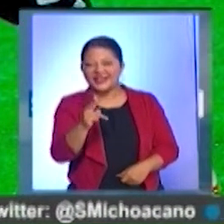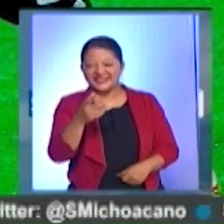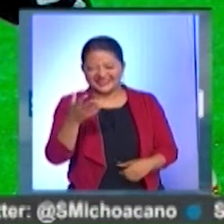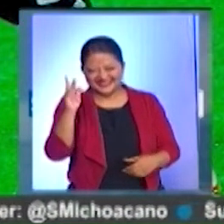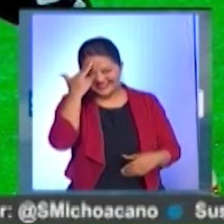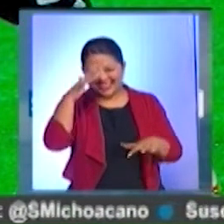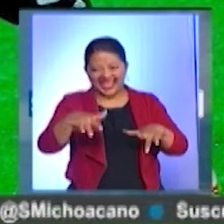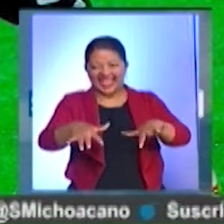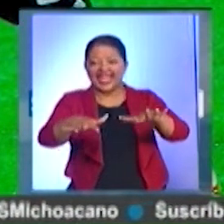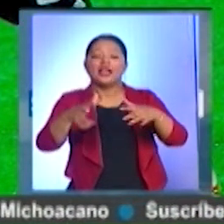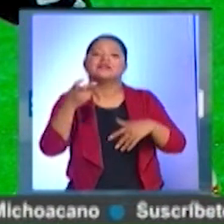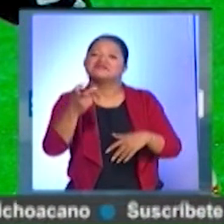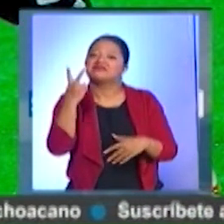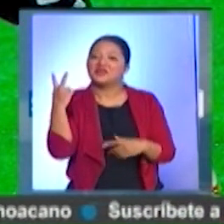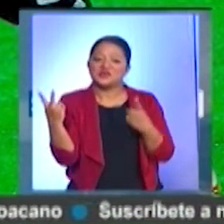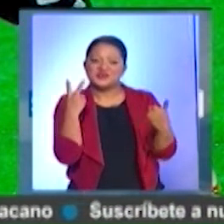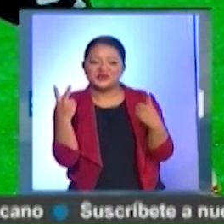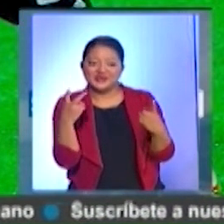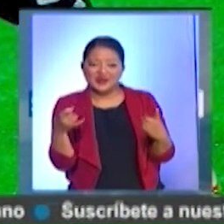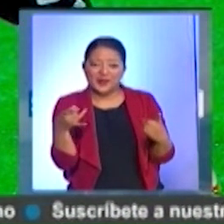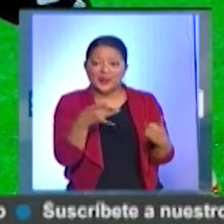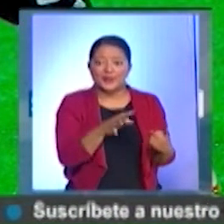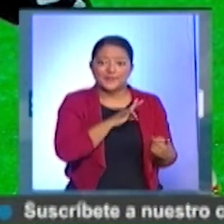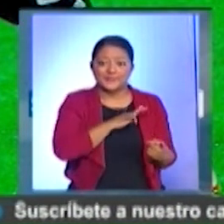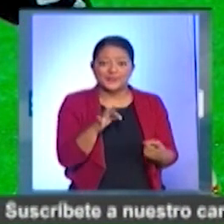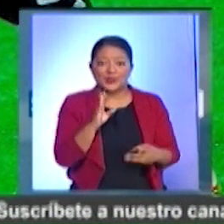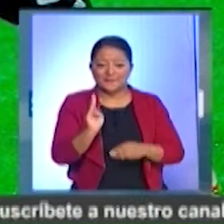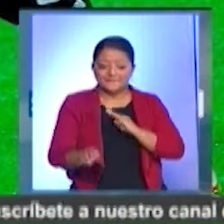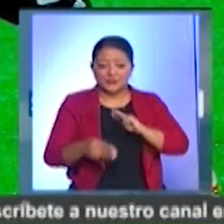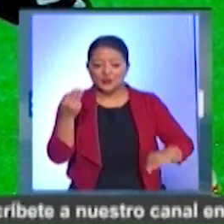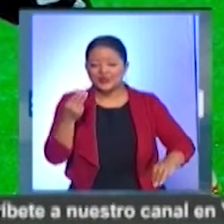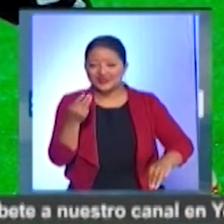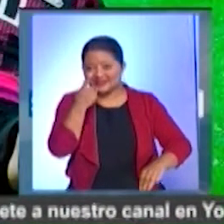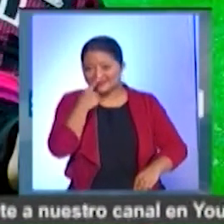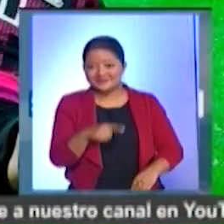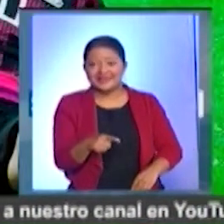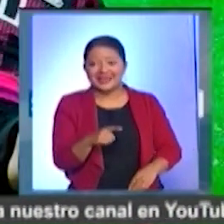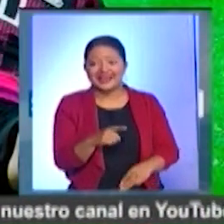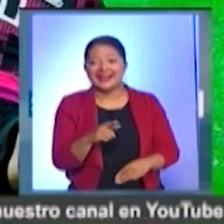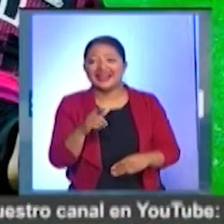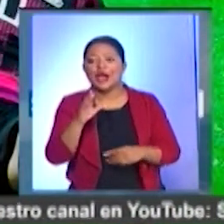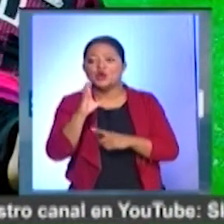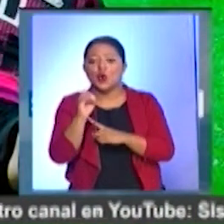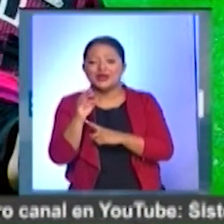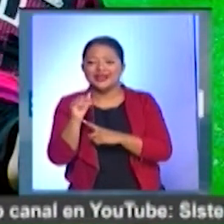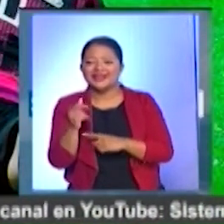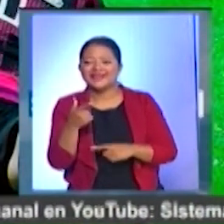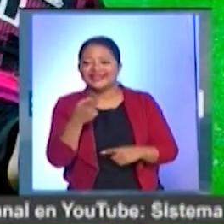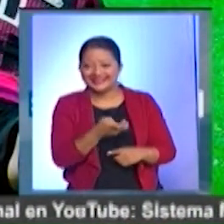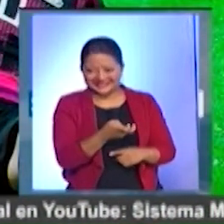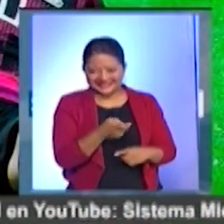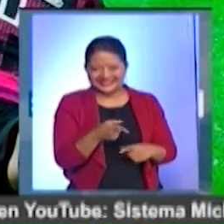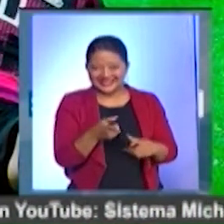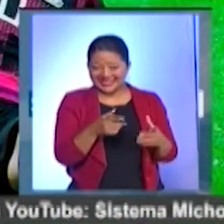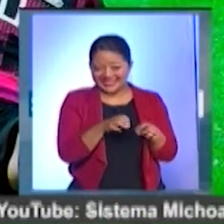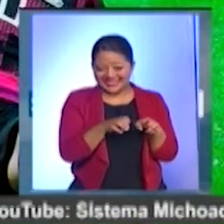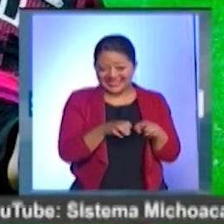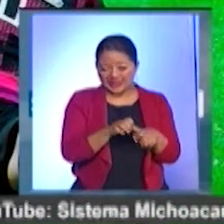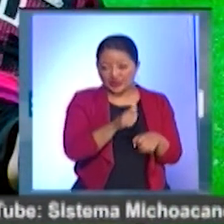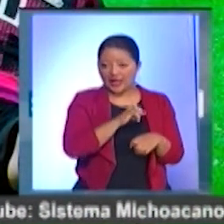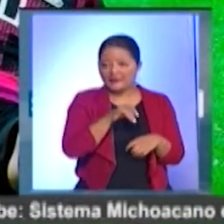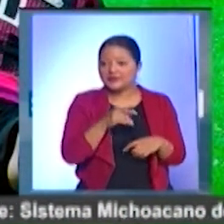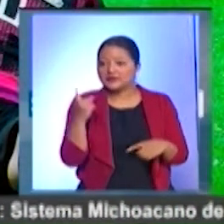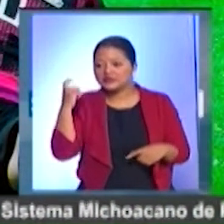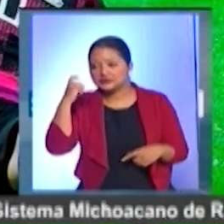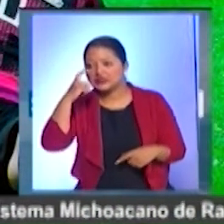logró sacar el triunfo por 2 a 1 en el arranque de la eliminatoria mundialista de la concacaf frente a una escuadra de jamaica que a su estilo complicó el juego a los